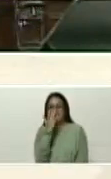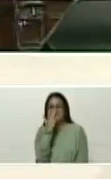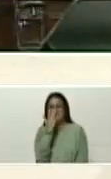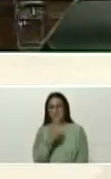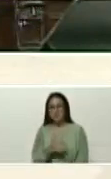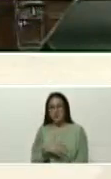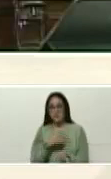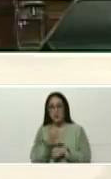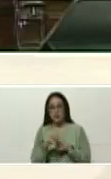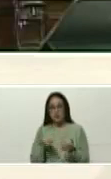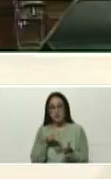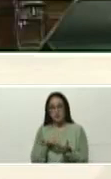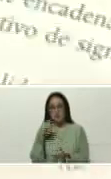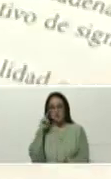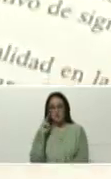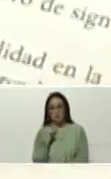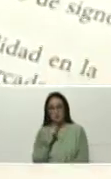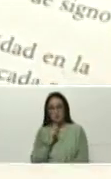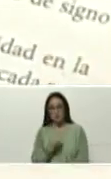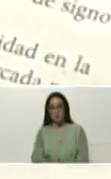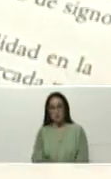Proyecto Nacional Simón Bolívar, Arriaza,